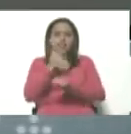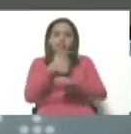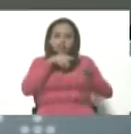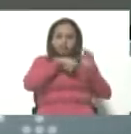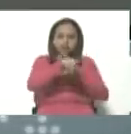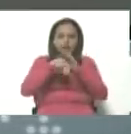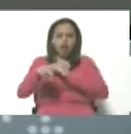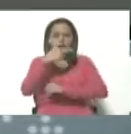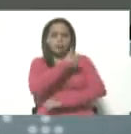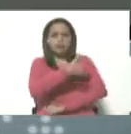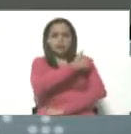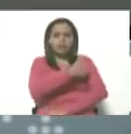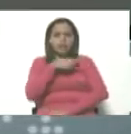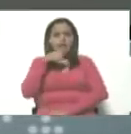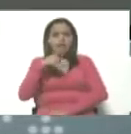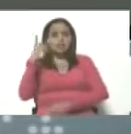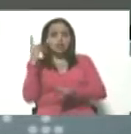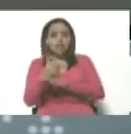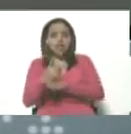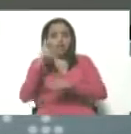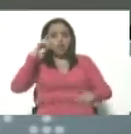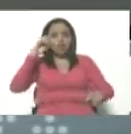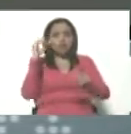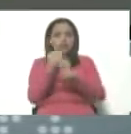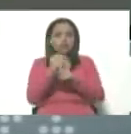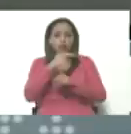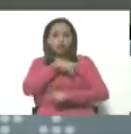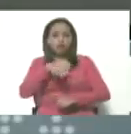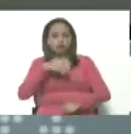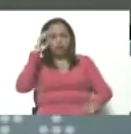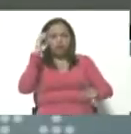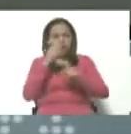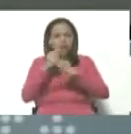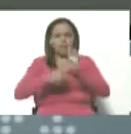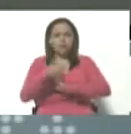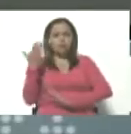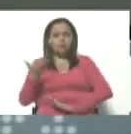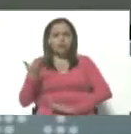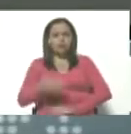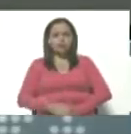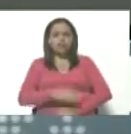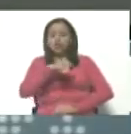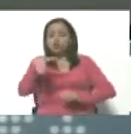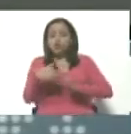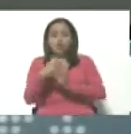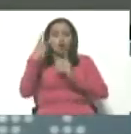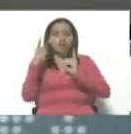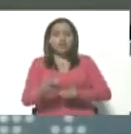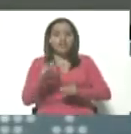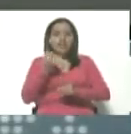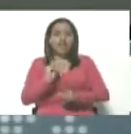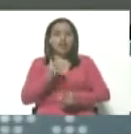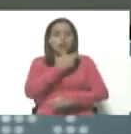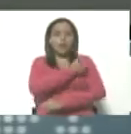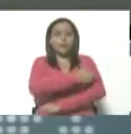Ese es nuestro lema, ese es nuestro objetivo, nuestra meta, nuestra orden. Todos tienen que estar hospitalizados.